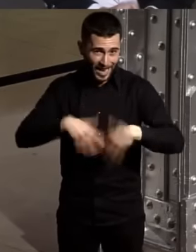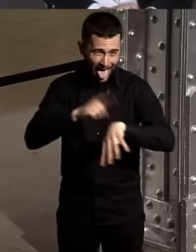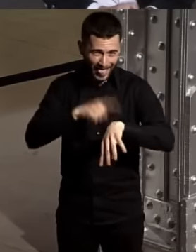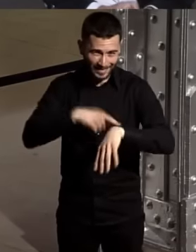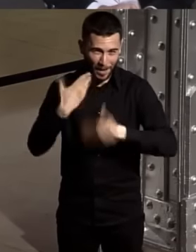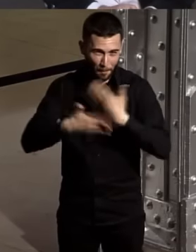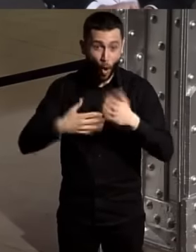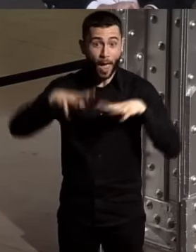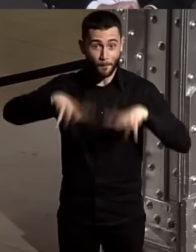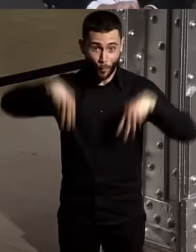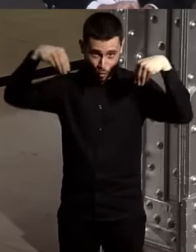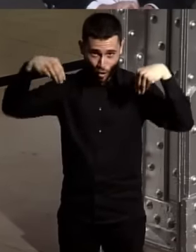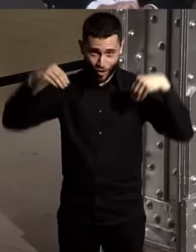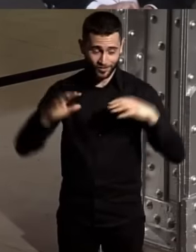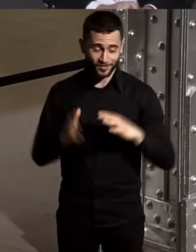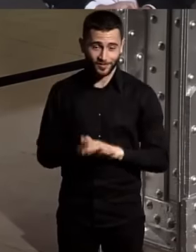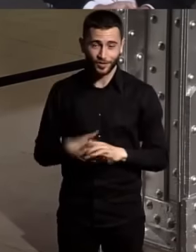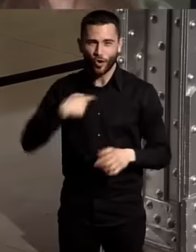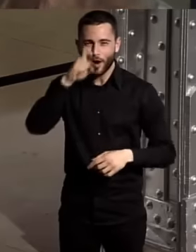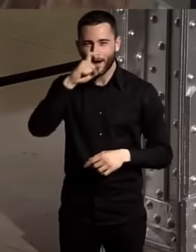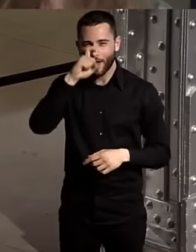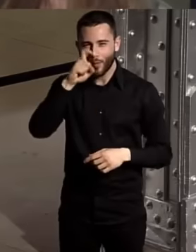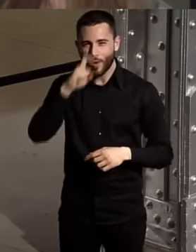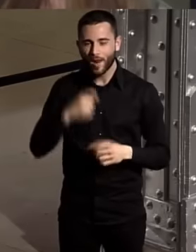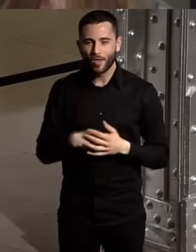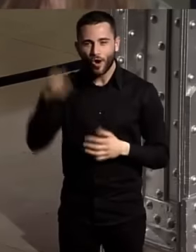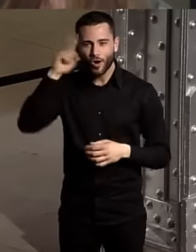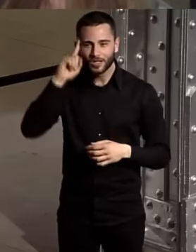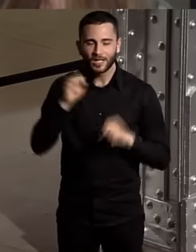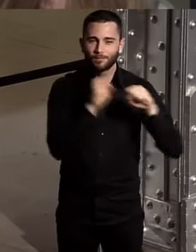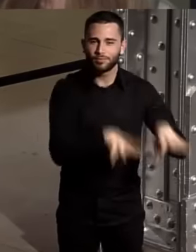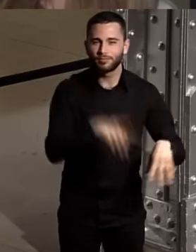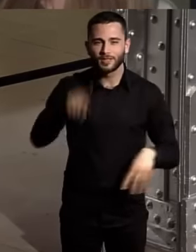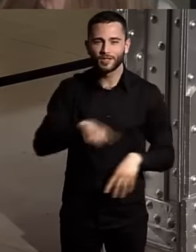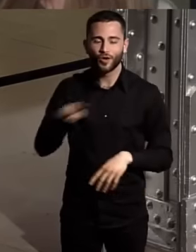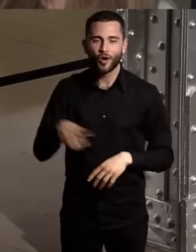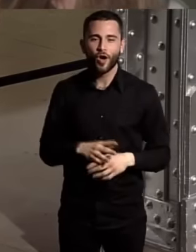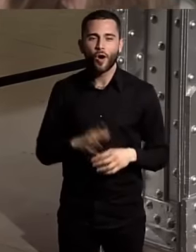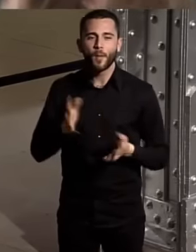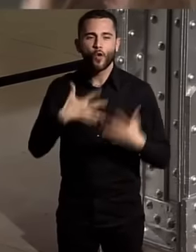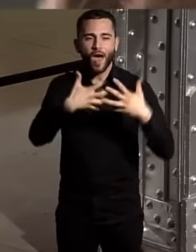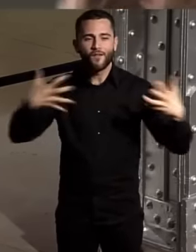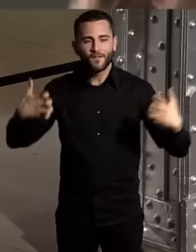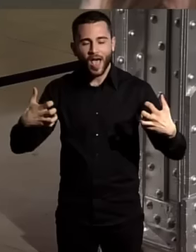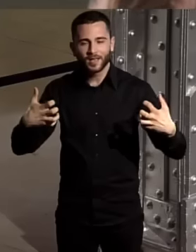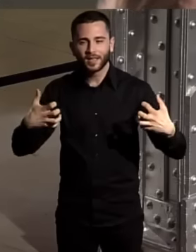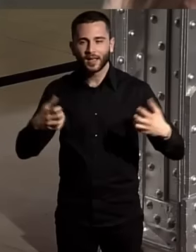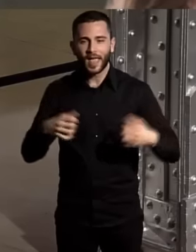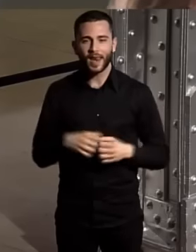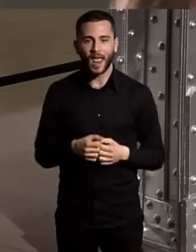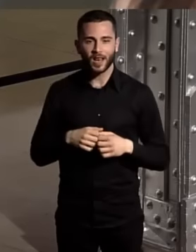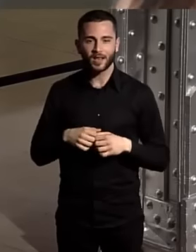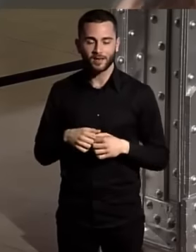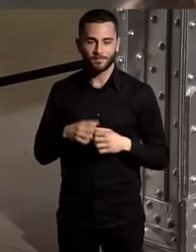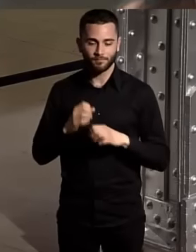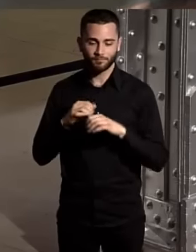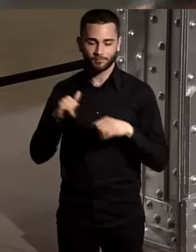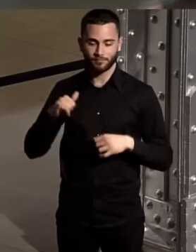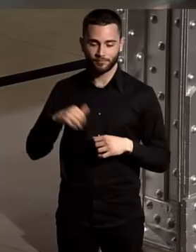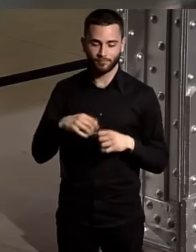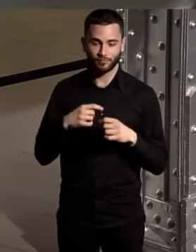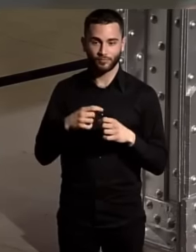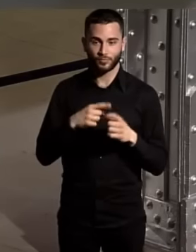Burgos o algo así pero el hecho realmente y me acuerdo que no sé si la dejamos o no pero una frase que que decías cuando regresábamos con el jeep decir es que el